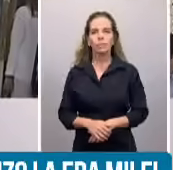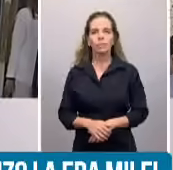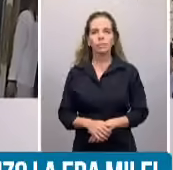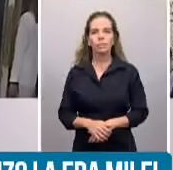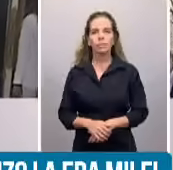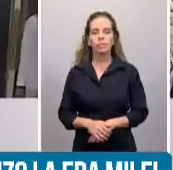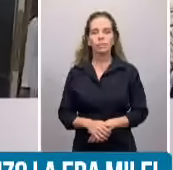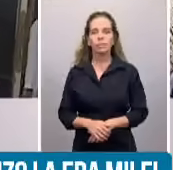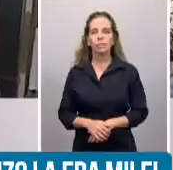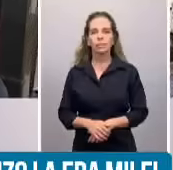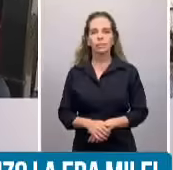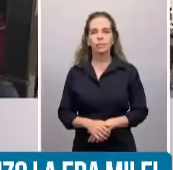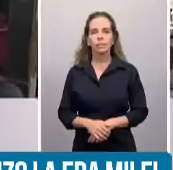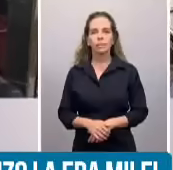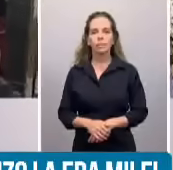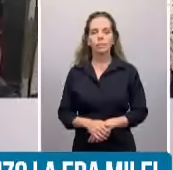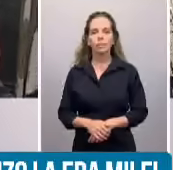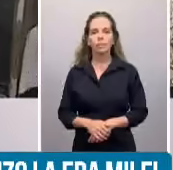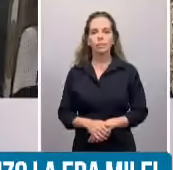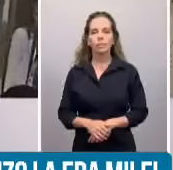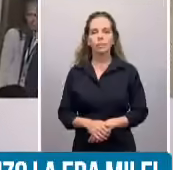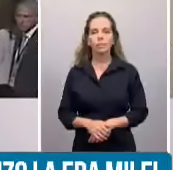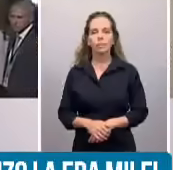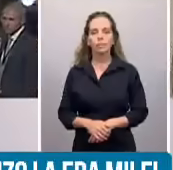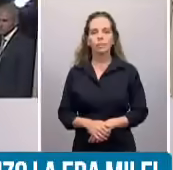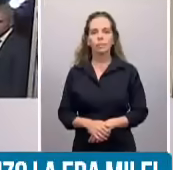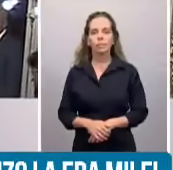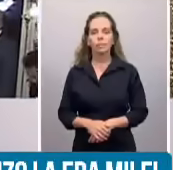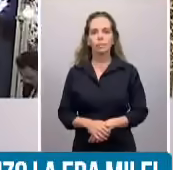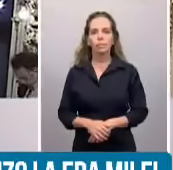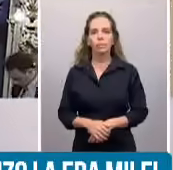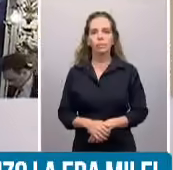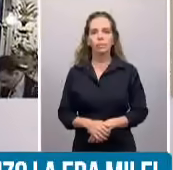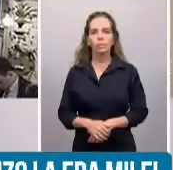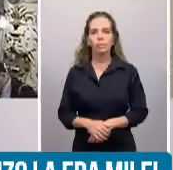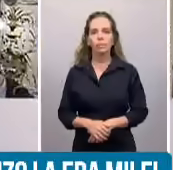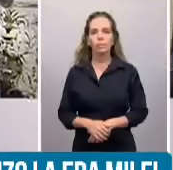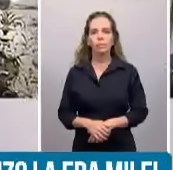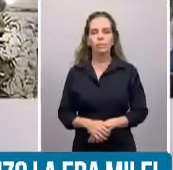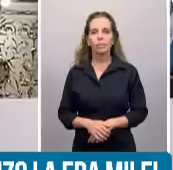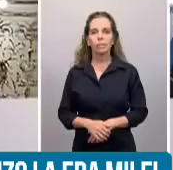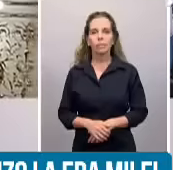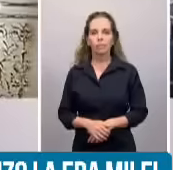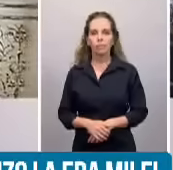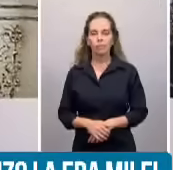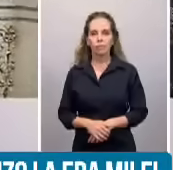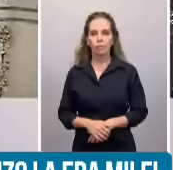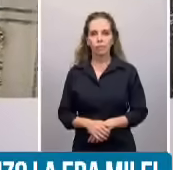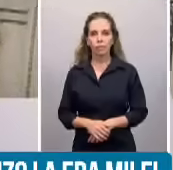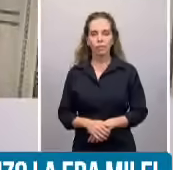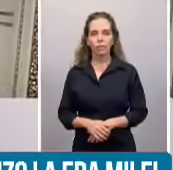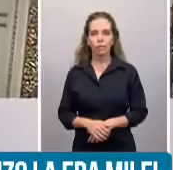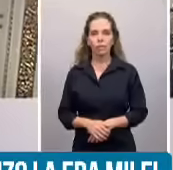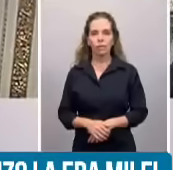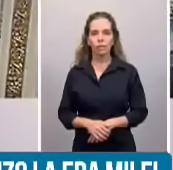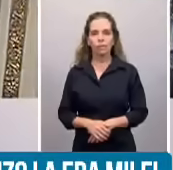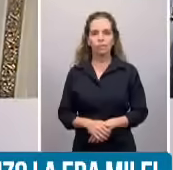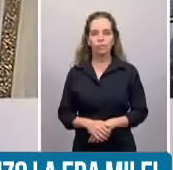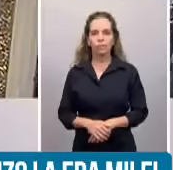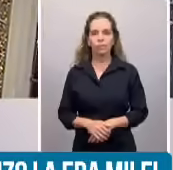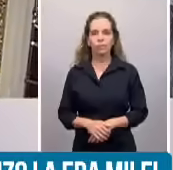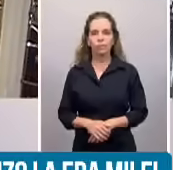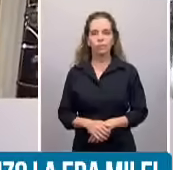una referencia de lo que es el neoliberalismo feroz en Europa, un referente neoliberal en Europa.